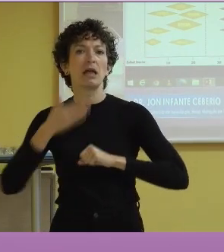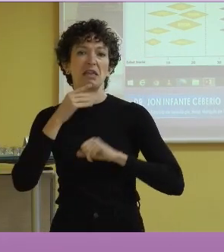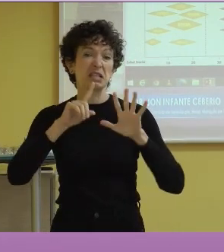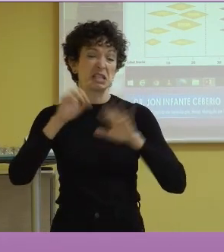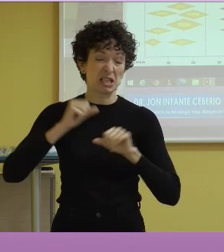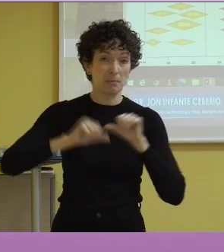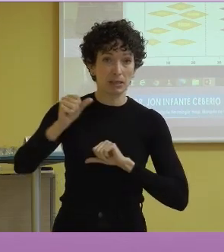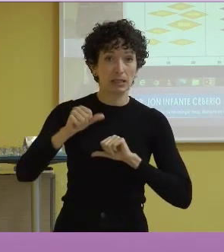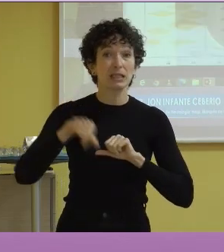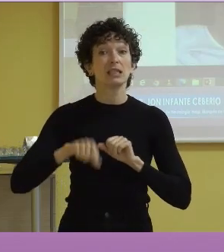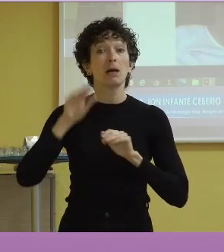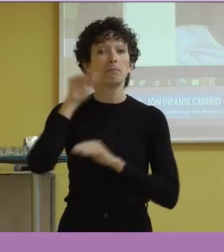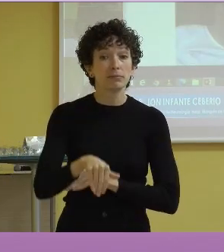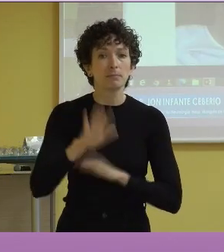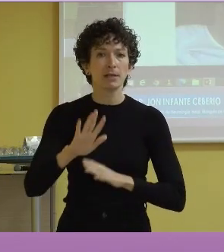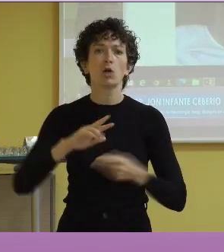no son genéticas.